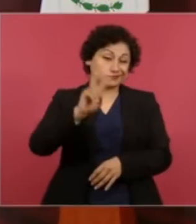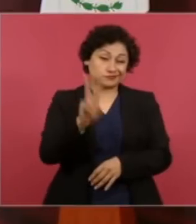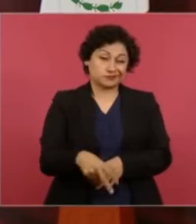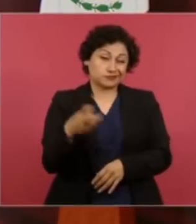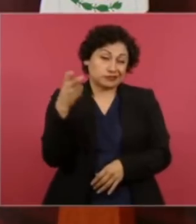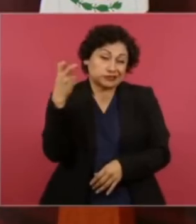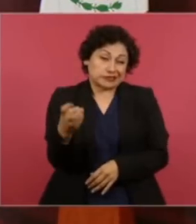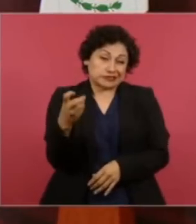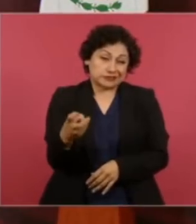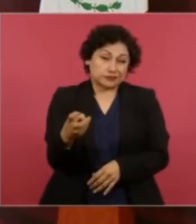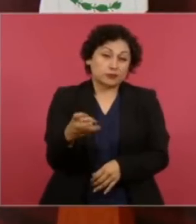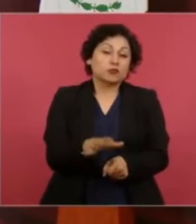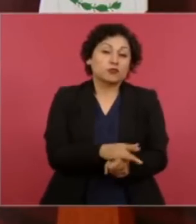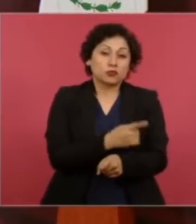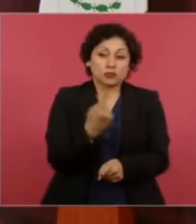tienen